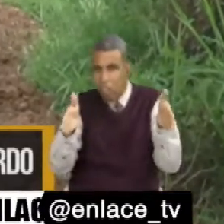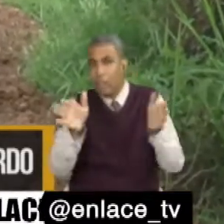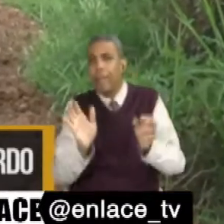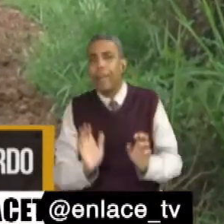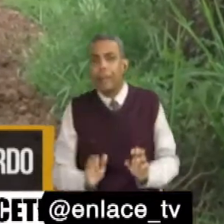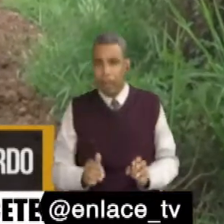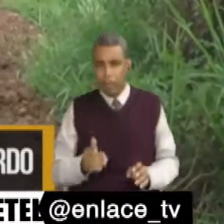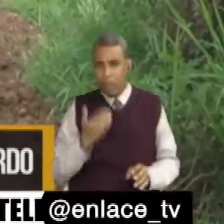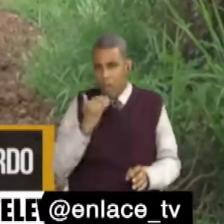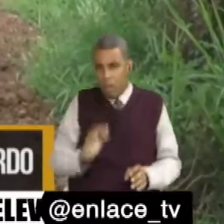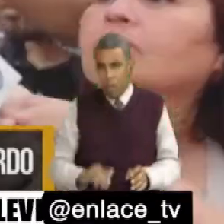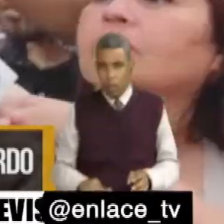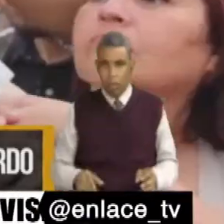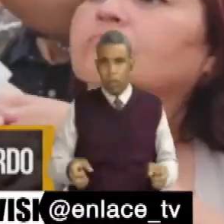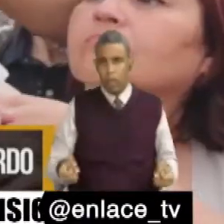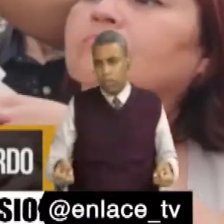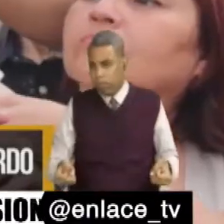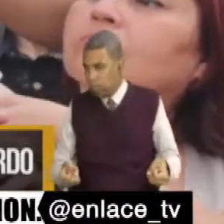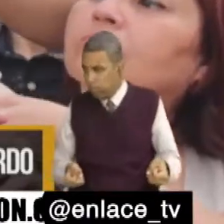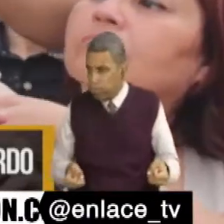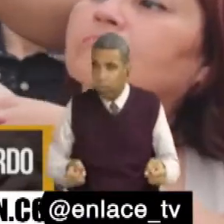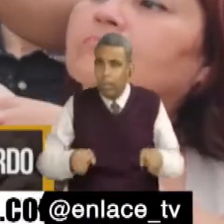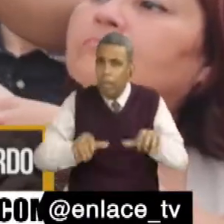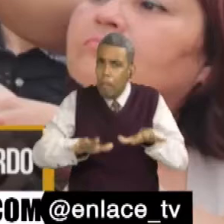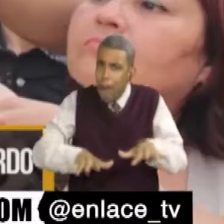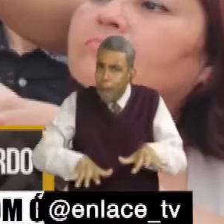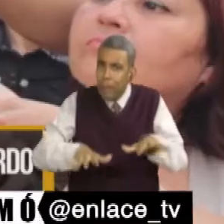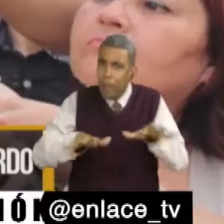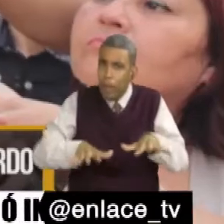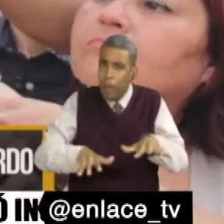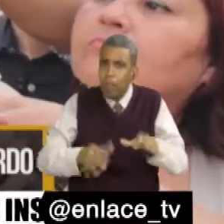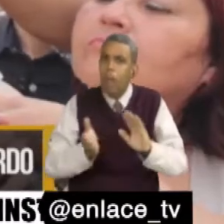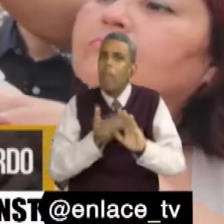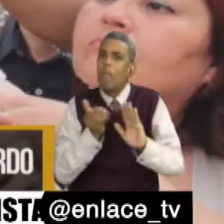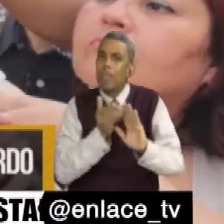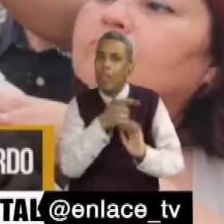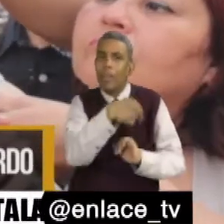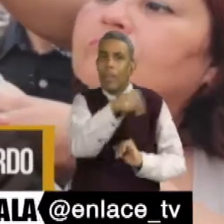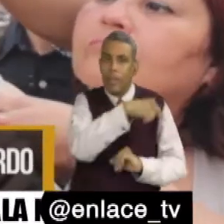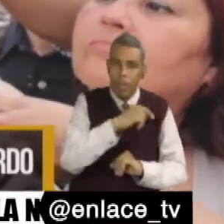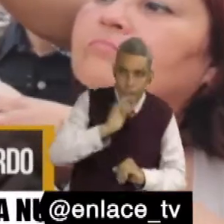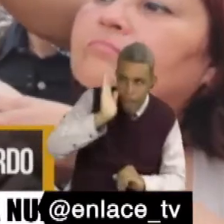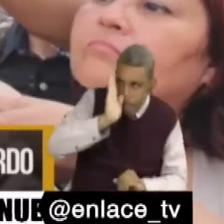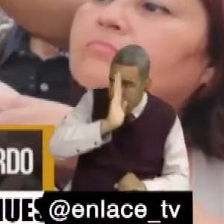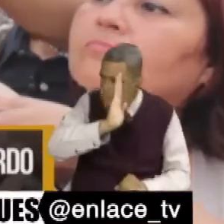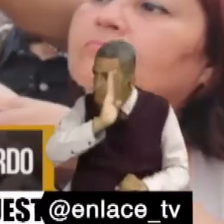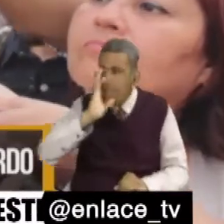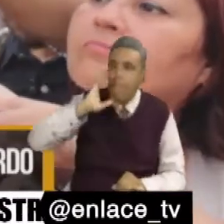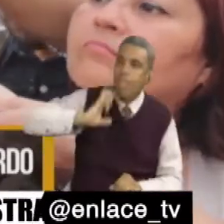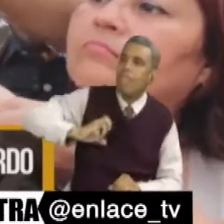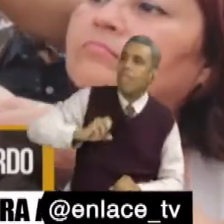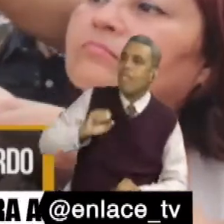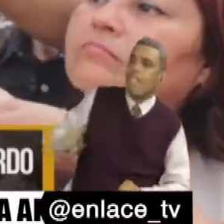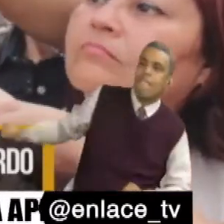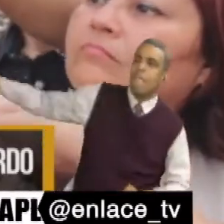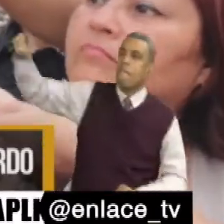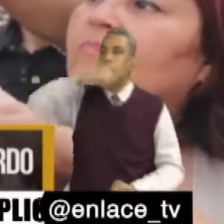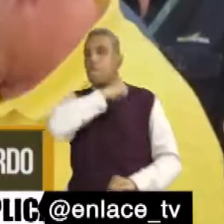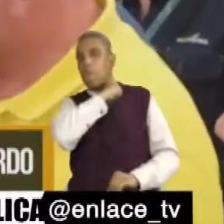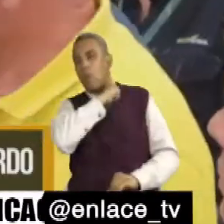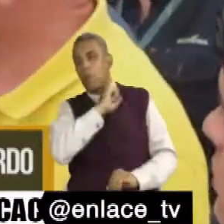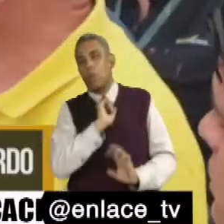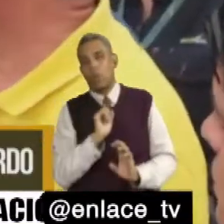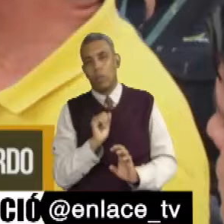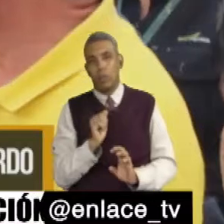vía, las condiciones, pues mejoramos también, mitigamos la posibilidad de los atracos que se están dando en el día de